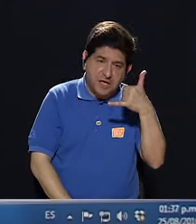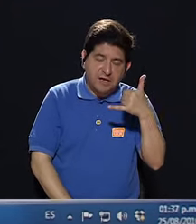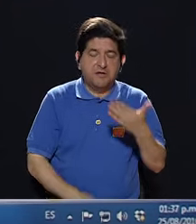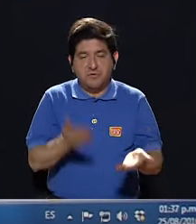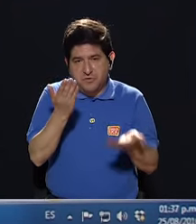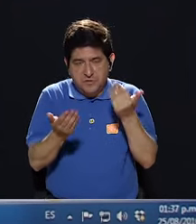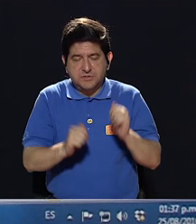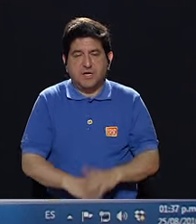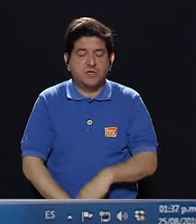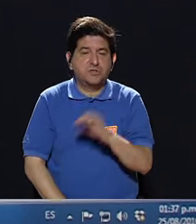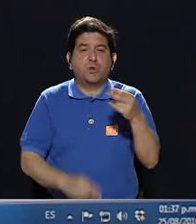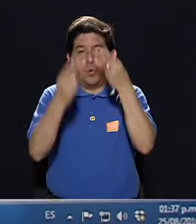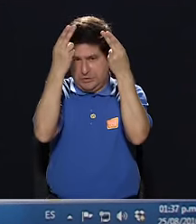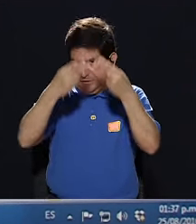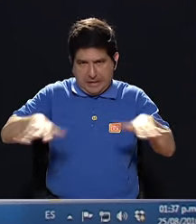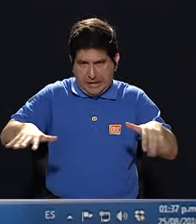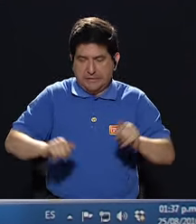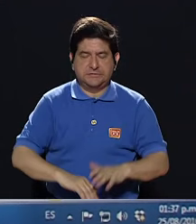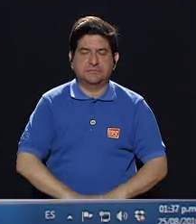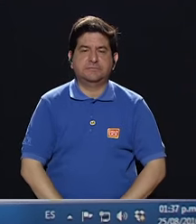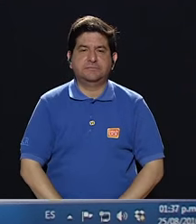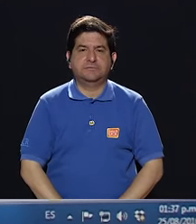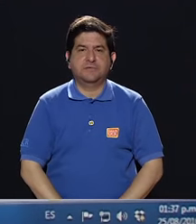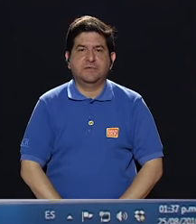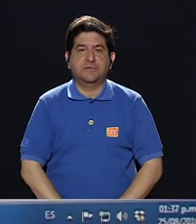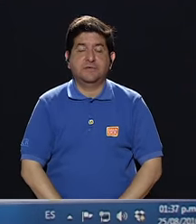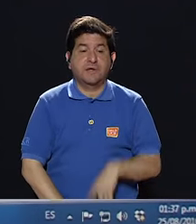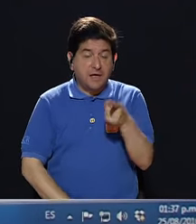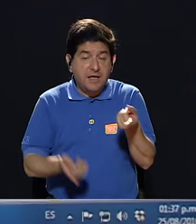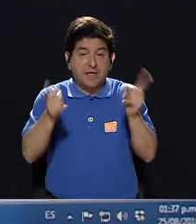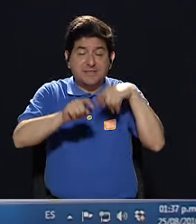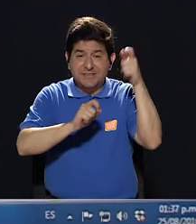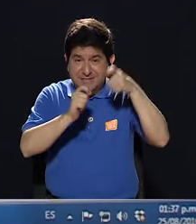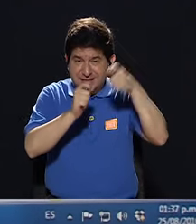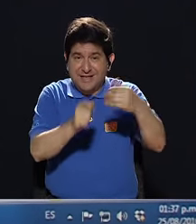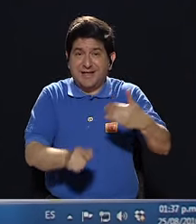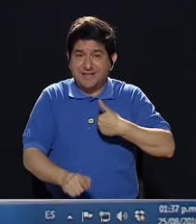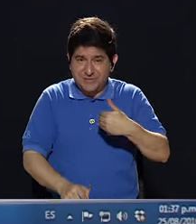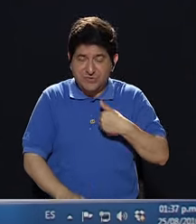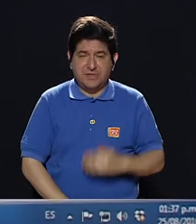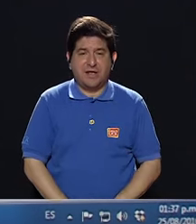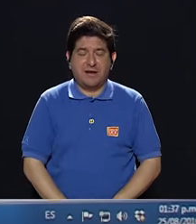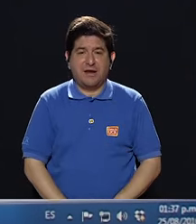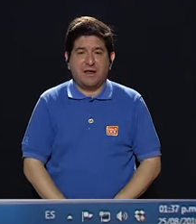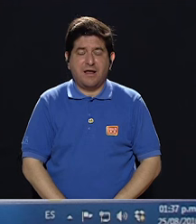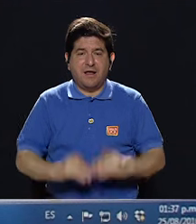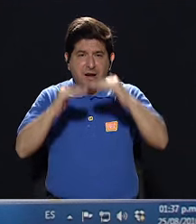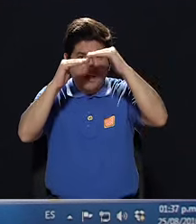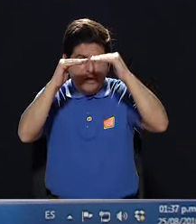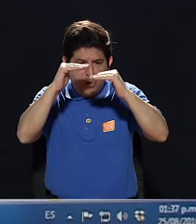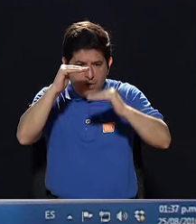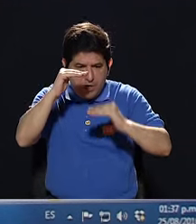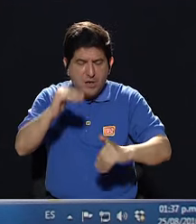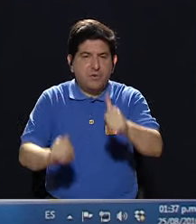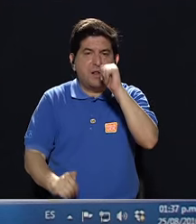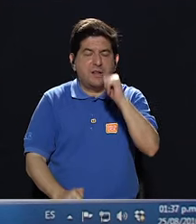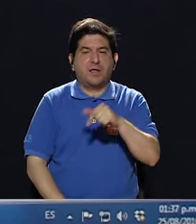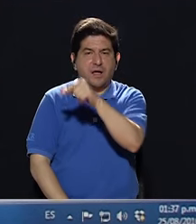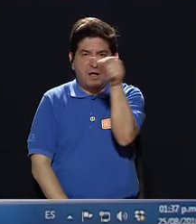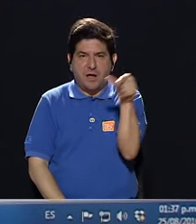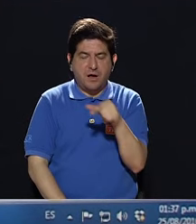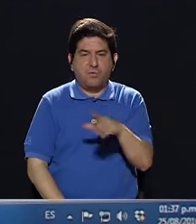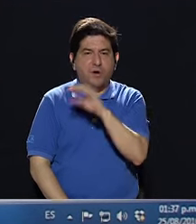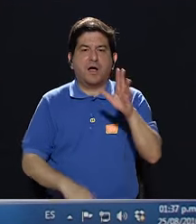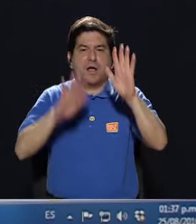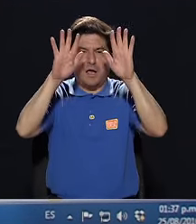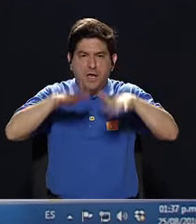vía digital, pues ya sea por teléfono o por módem o por la internet, donde en este caso en particular